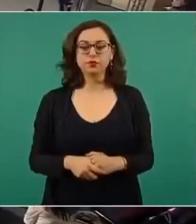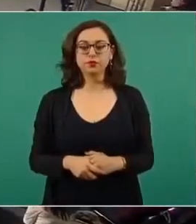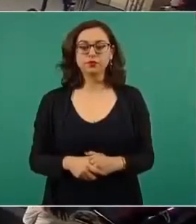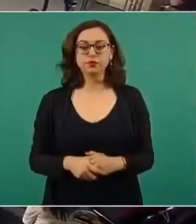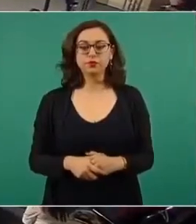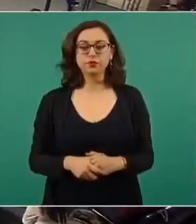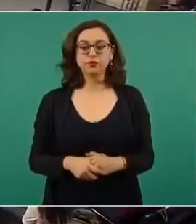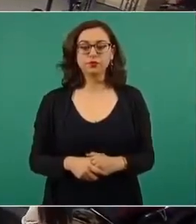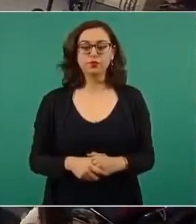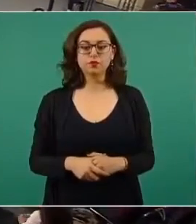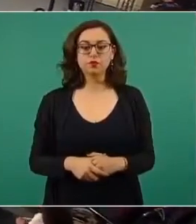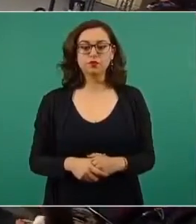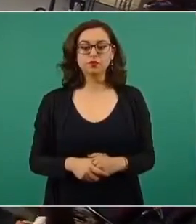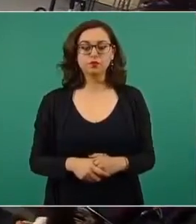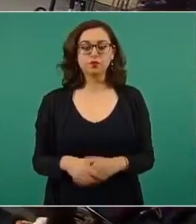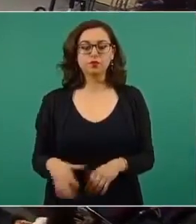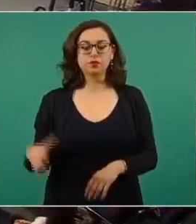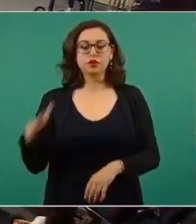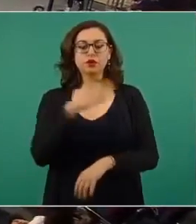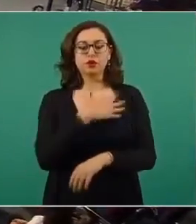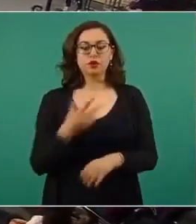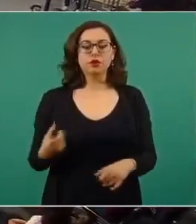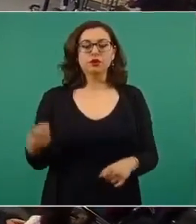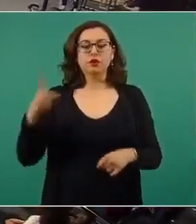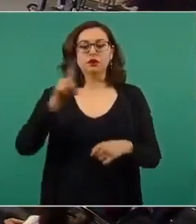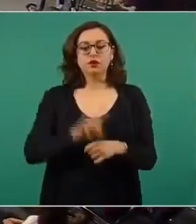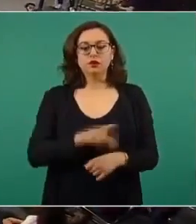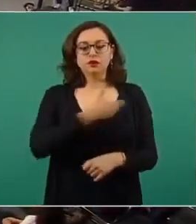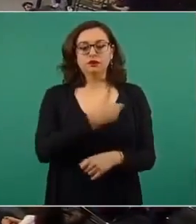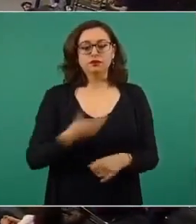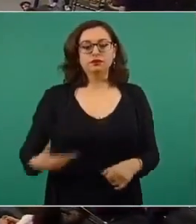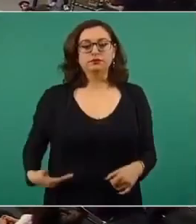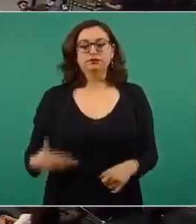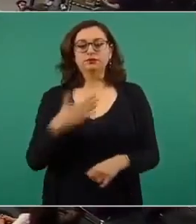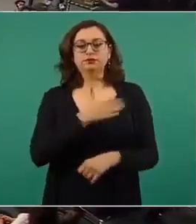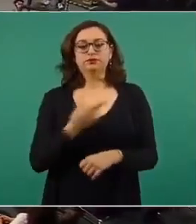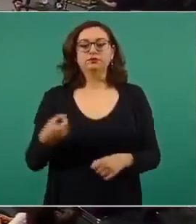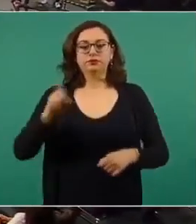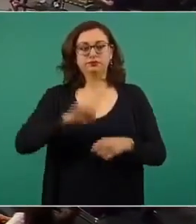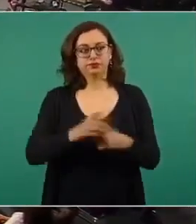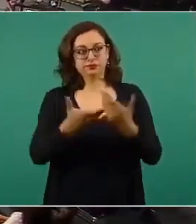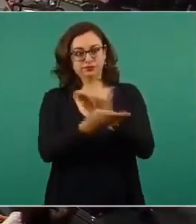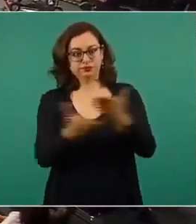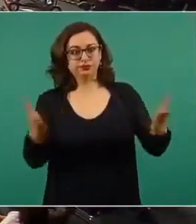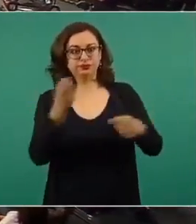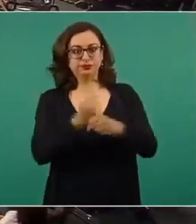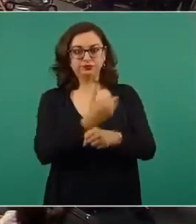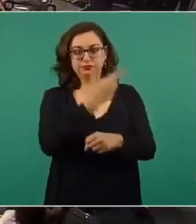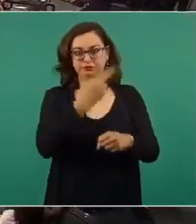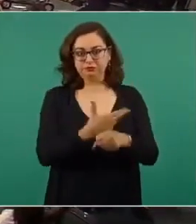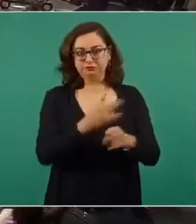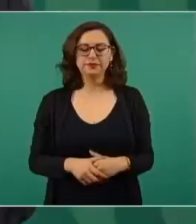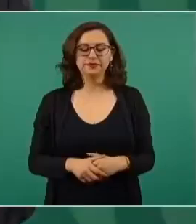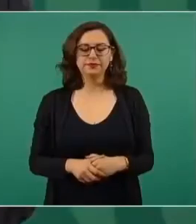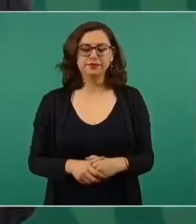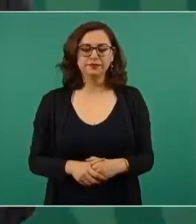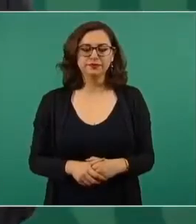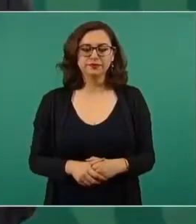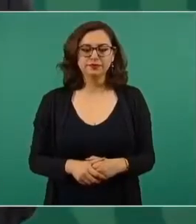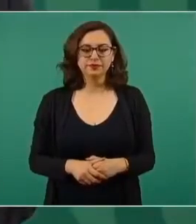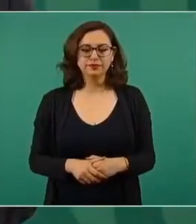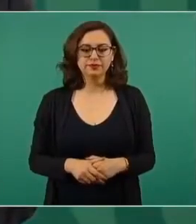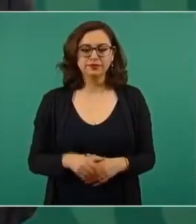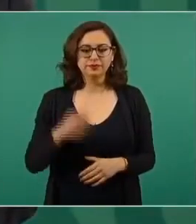López Obrador declaró que se terminó de vacunar a la mayoría de las personas del sector educativo, por lo que se reiniciarán